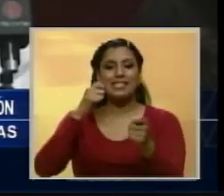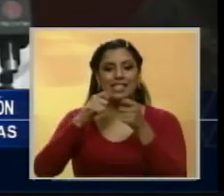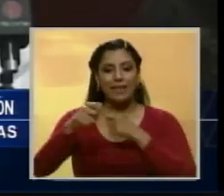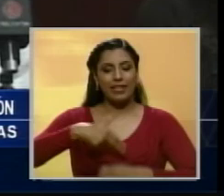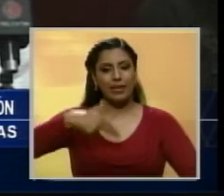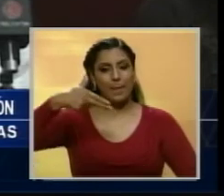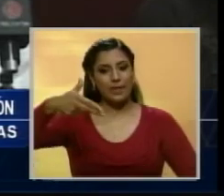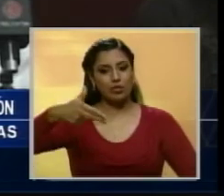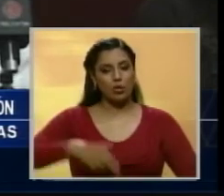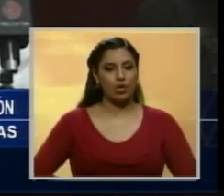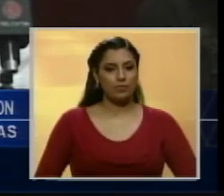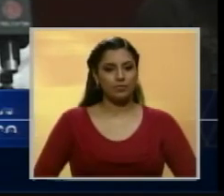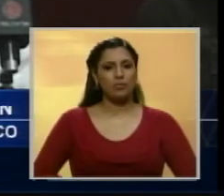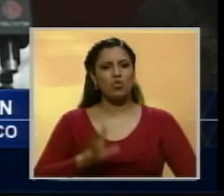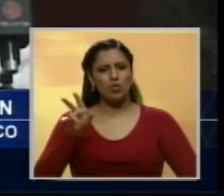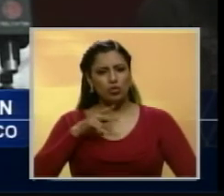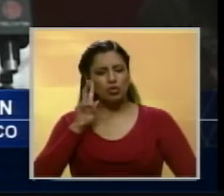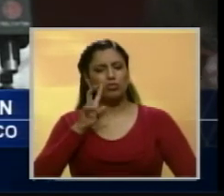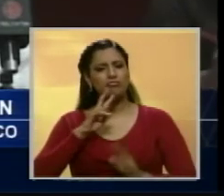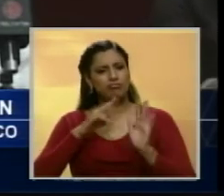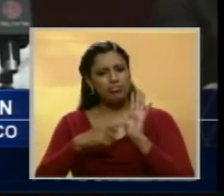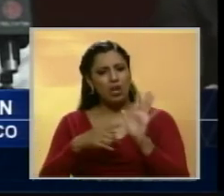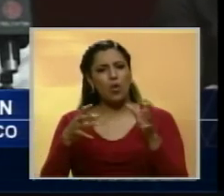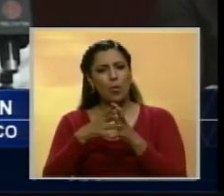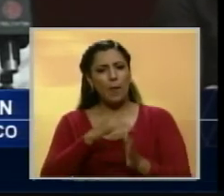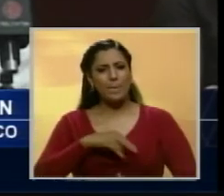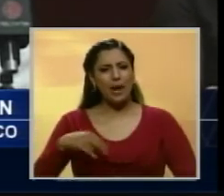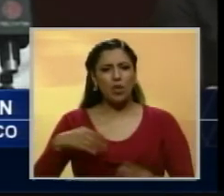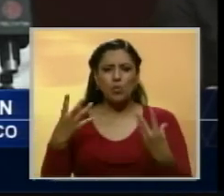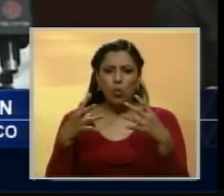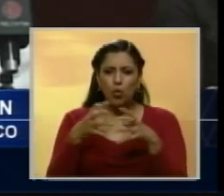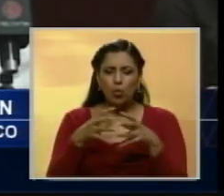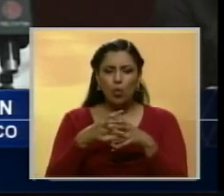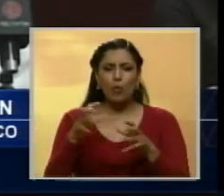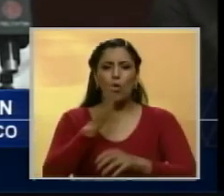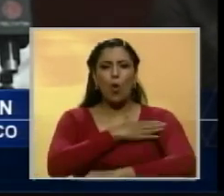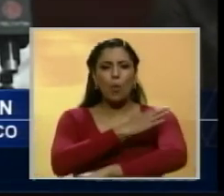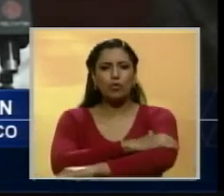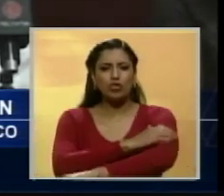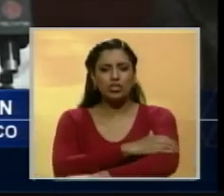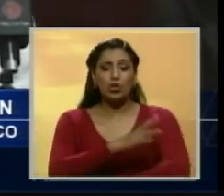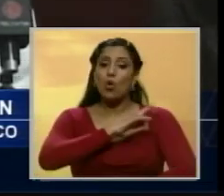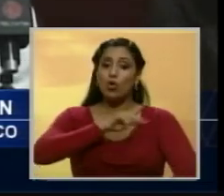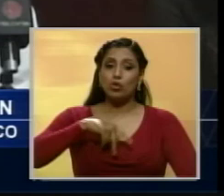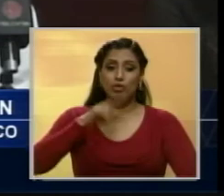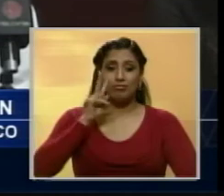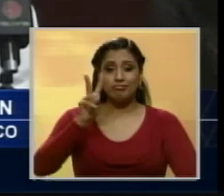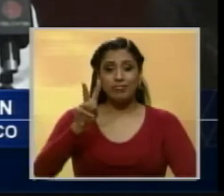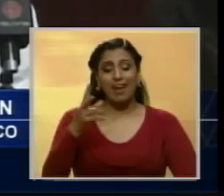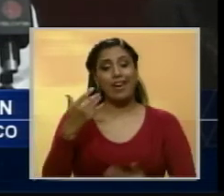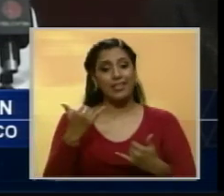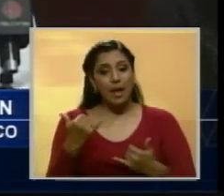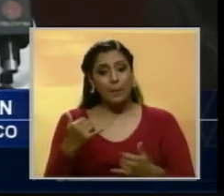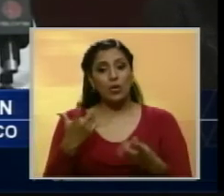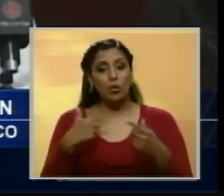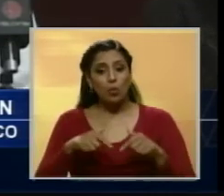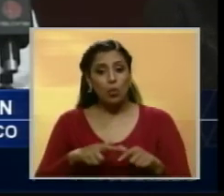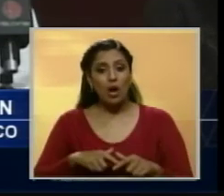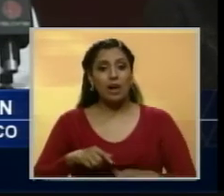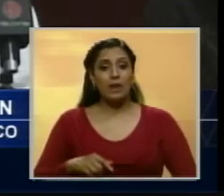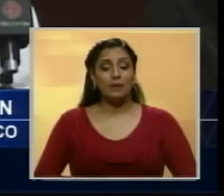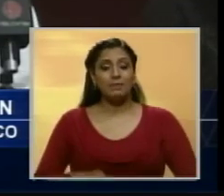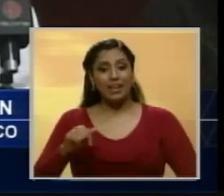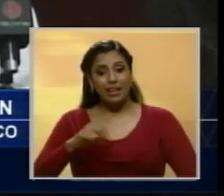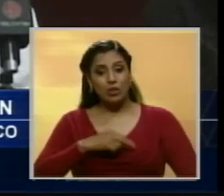de armas. Hemos encontrado vinculaciones de estas bandas con grupos de la extrema derecha. Nosotros hemos encontrado vinculaciones de